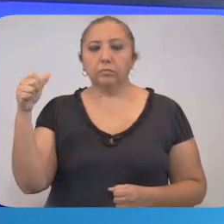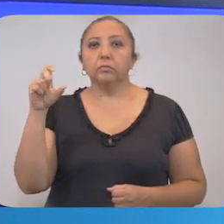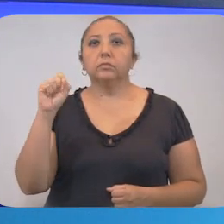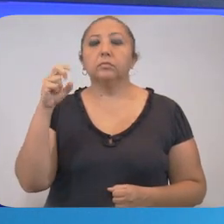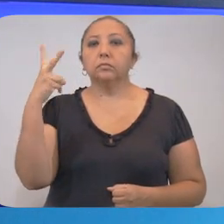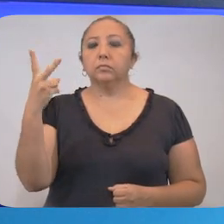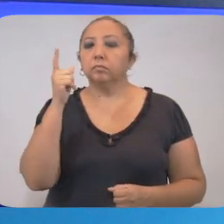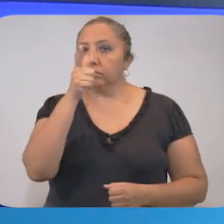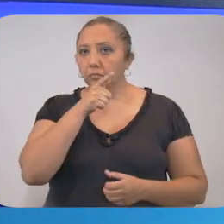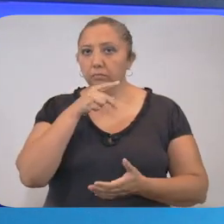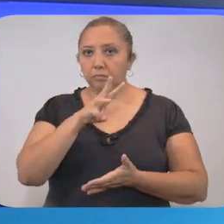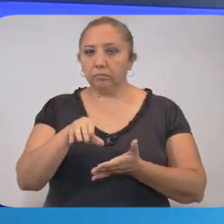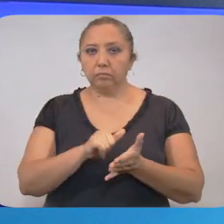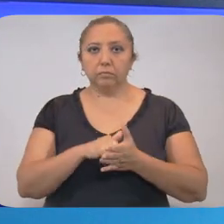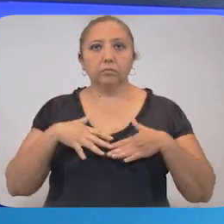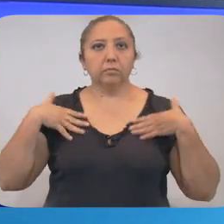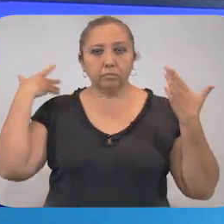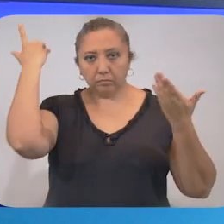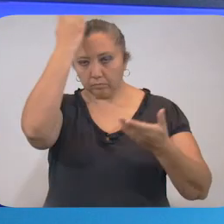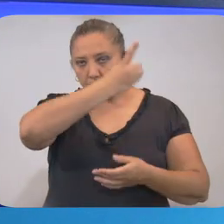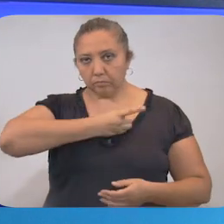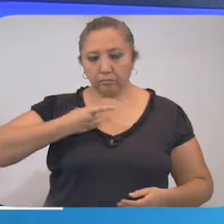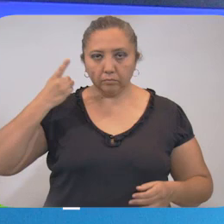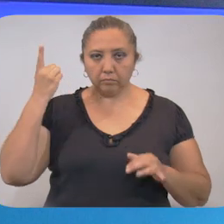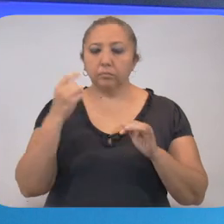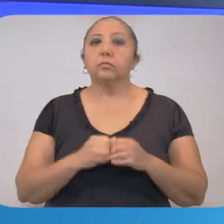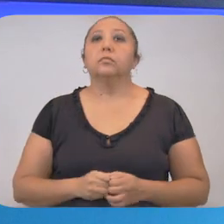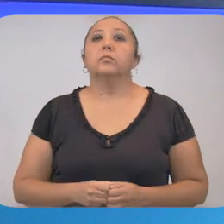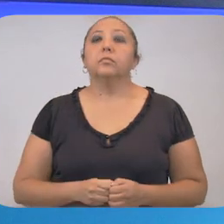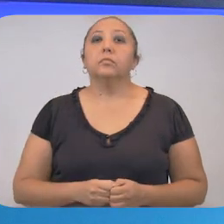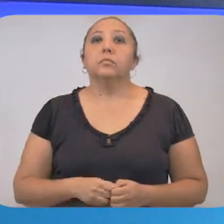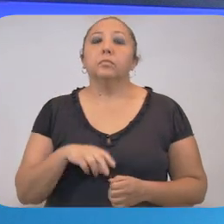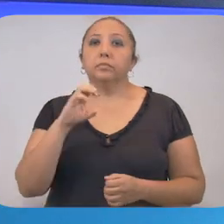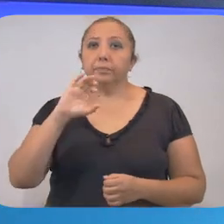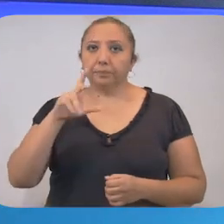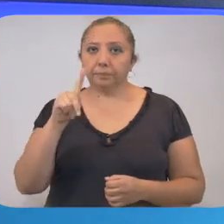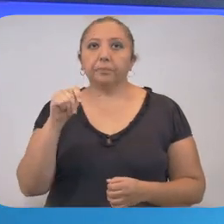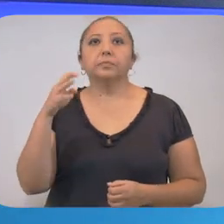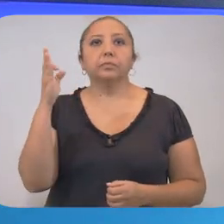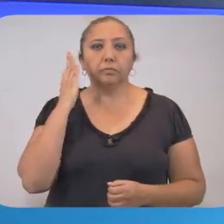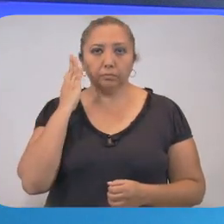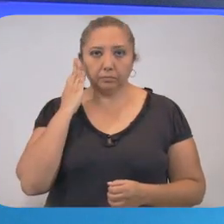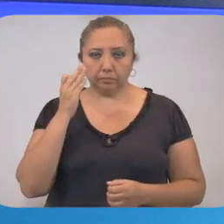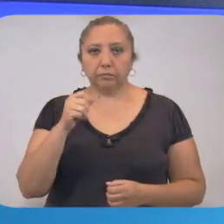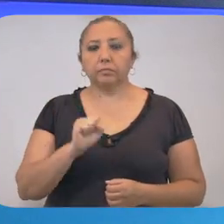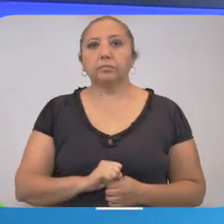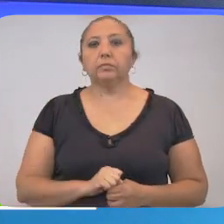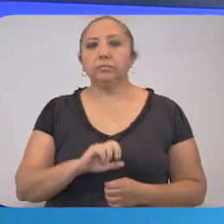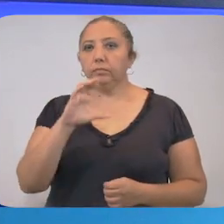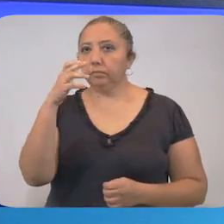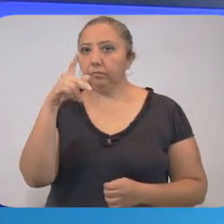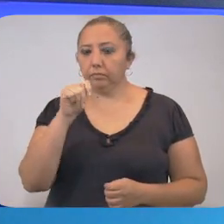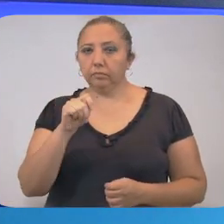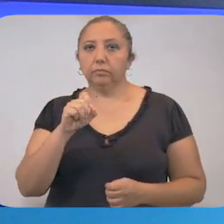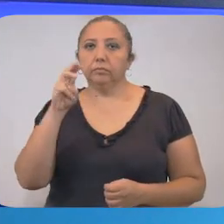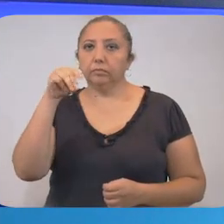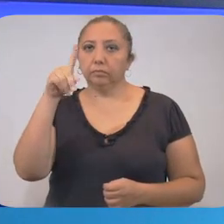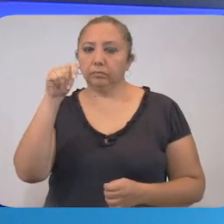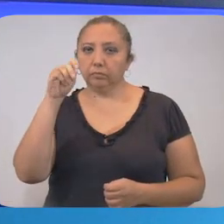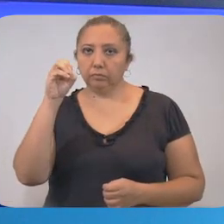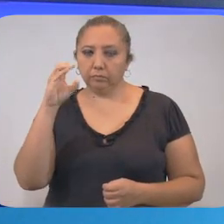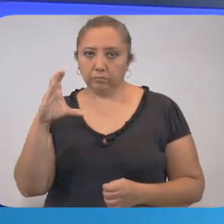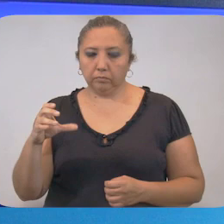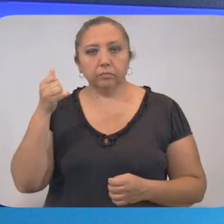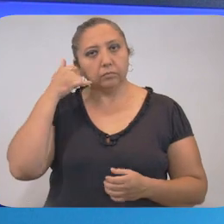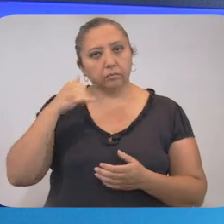9991406622 en lengua maya ofrece un diagnóstico automatizado. El chat de la salud vía red social Facebook y la aplicación Meditoc para los